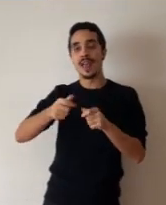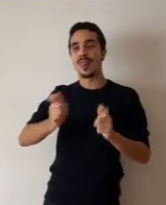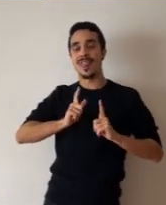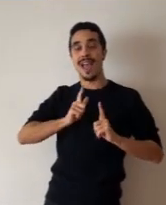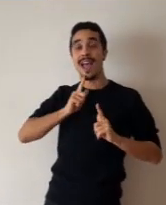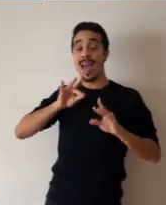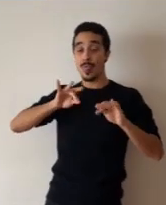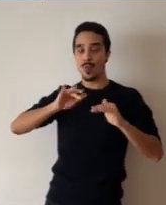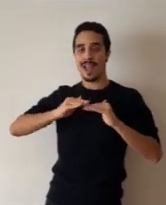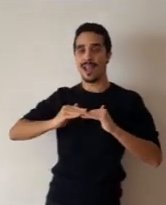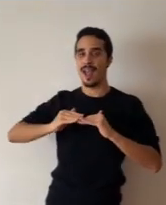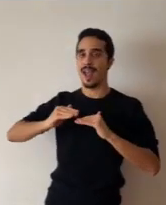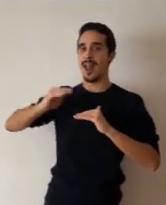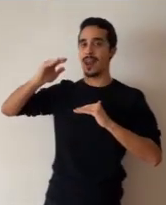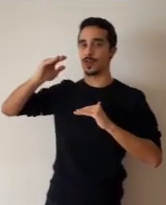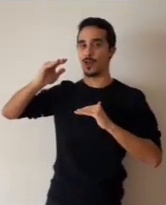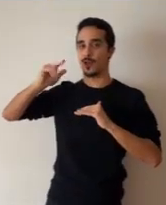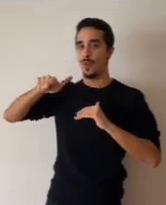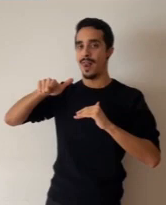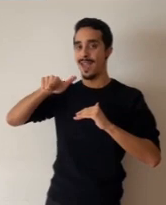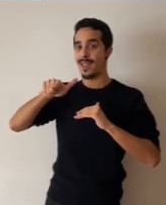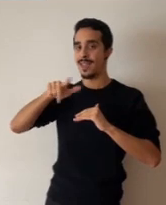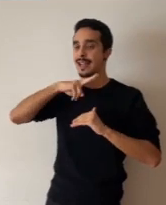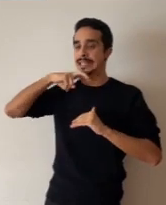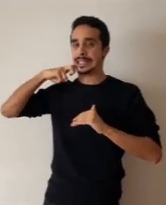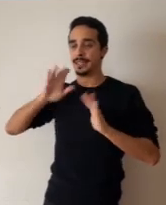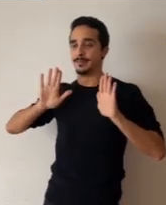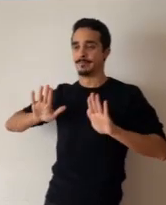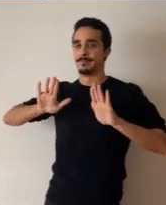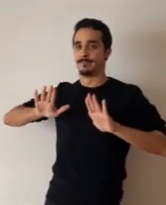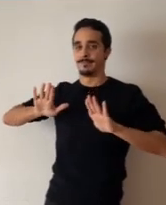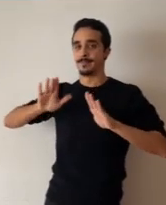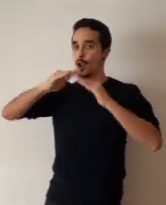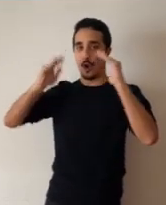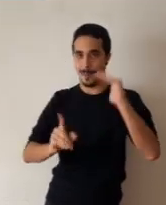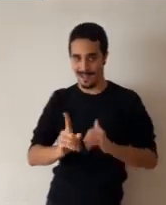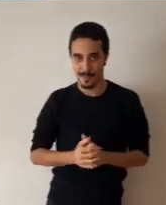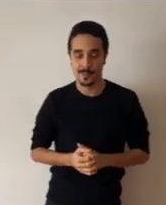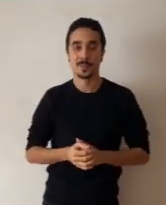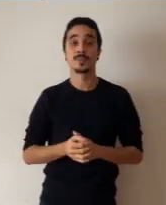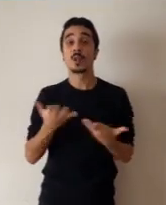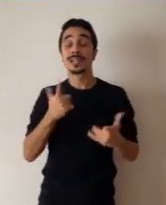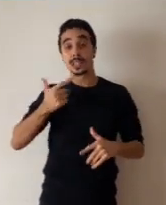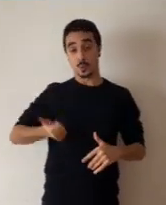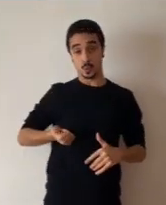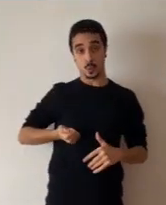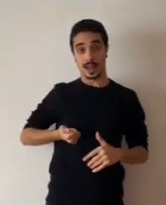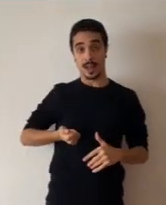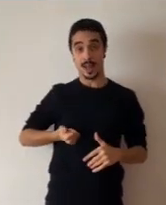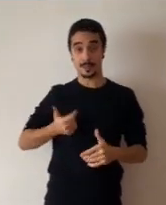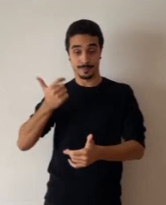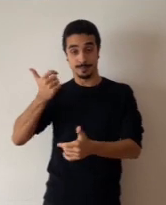hace es mantener elevados los niveles de glucosa y mantenerlos durante un periodo de tiempo más largo, ¿no? Porque con las